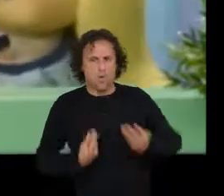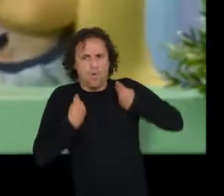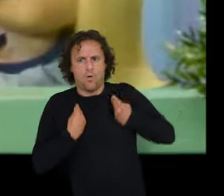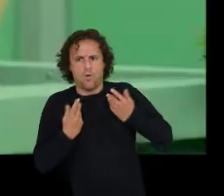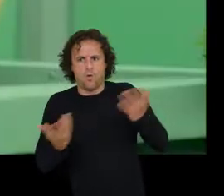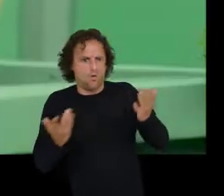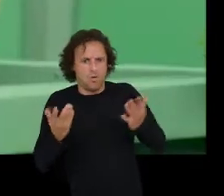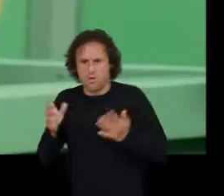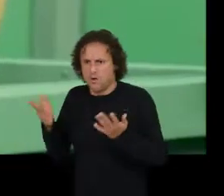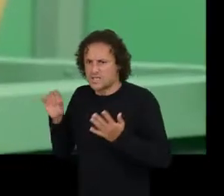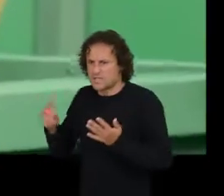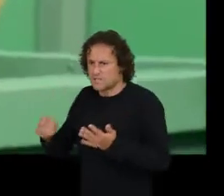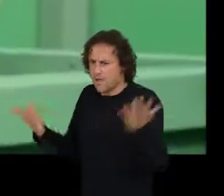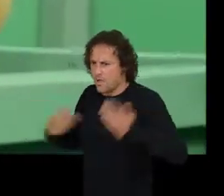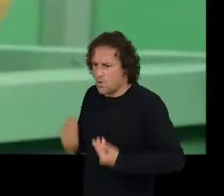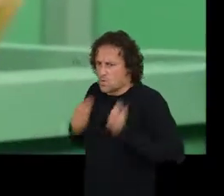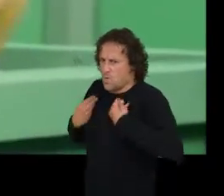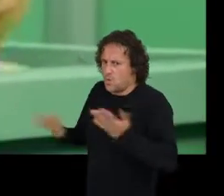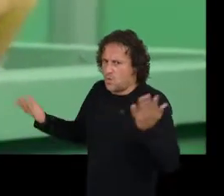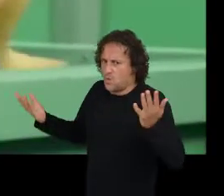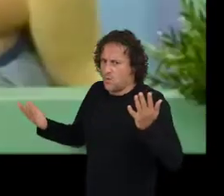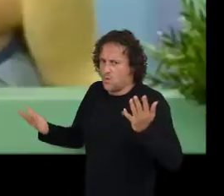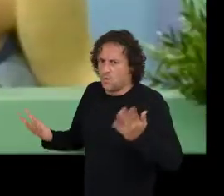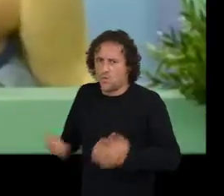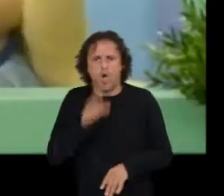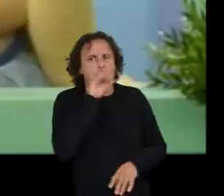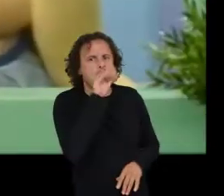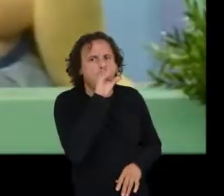Ai, chispa, que susto me deche.